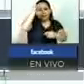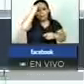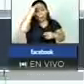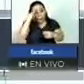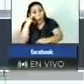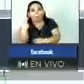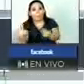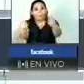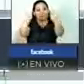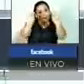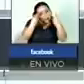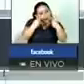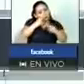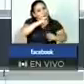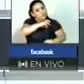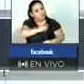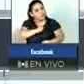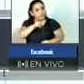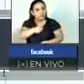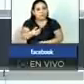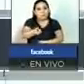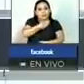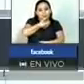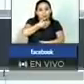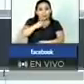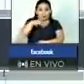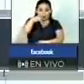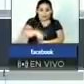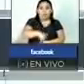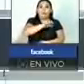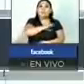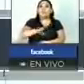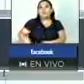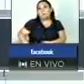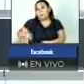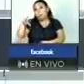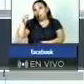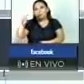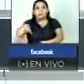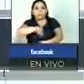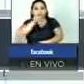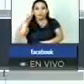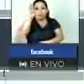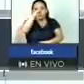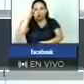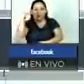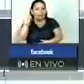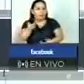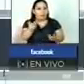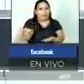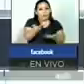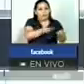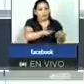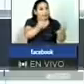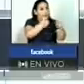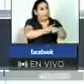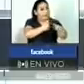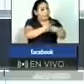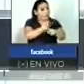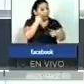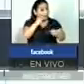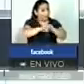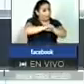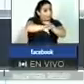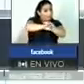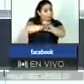muchos que están en sintonía de este espacio informativo, tanto a nivel local como a nivel internacional, y seguramente muchas cosas van a cambiar. A partir de que